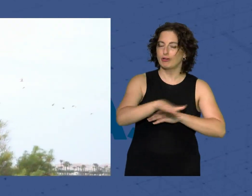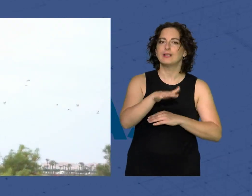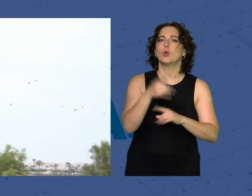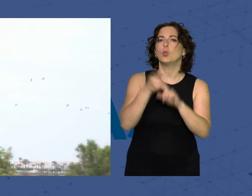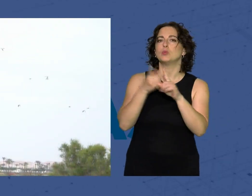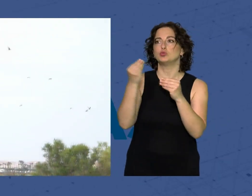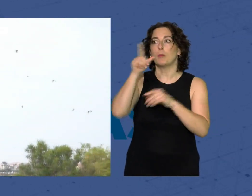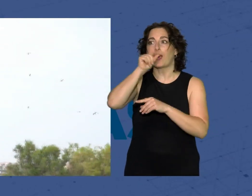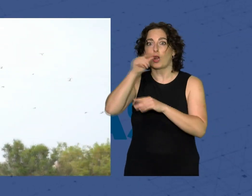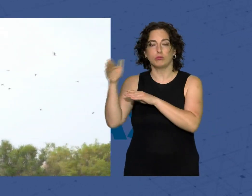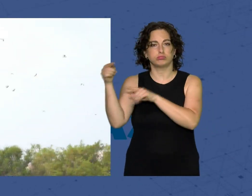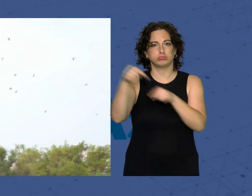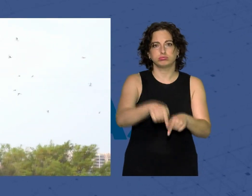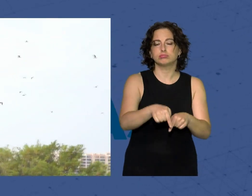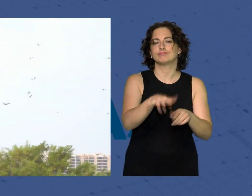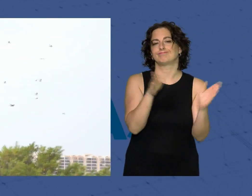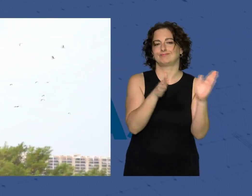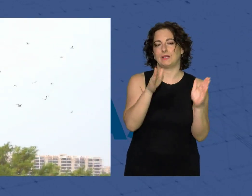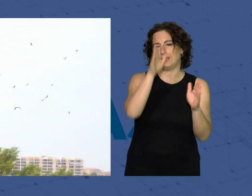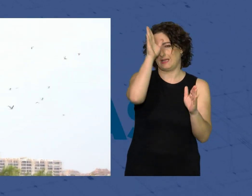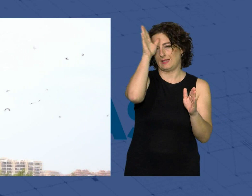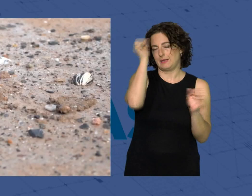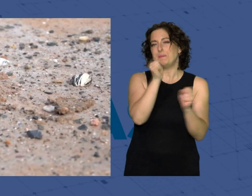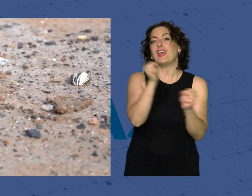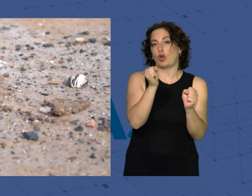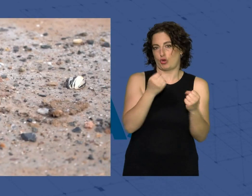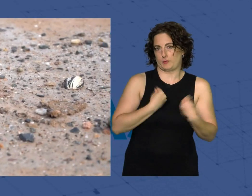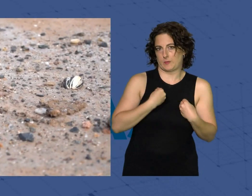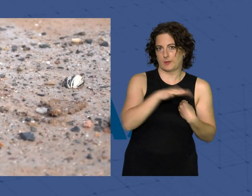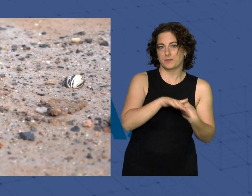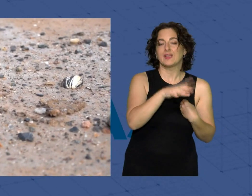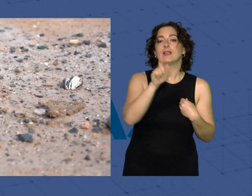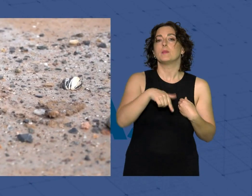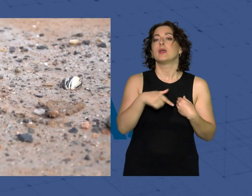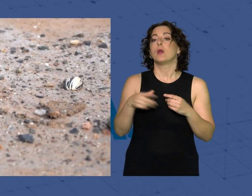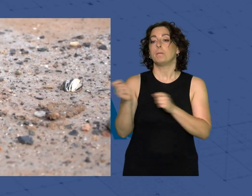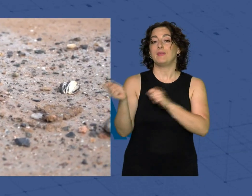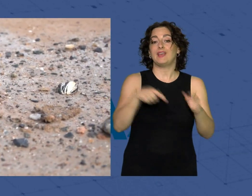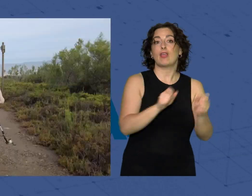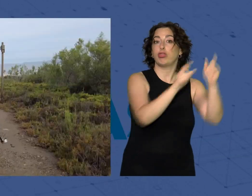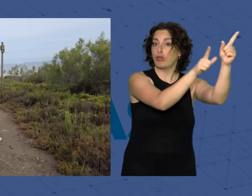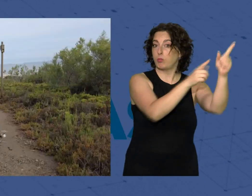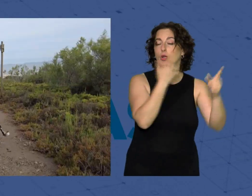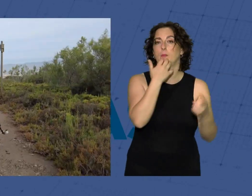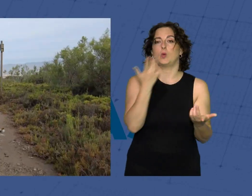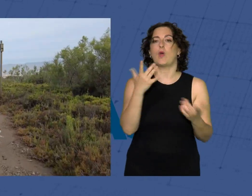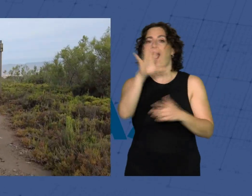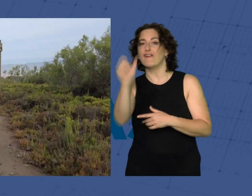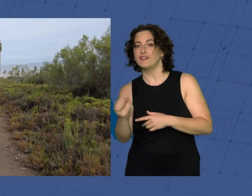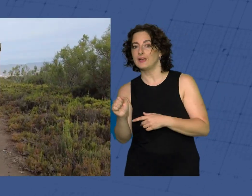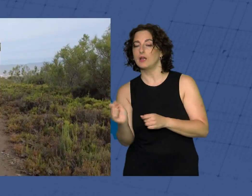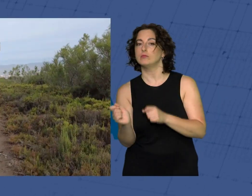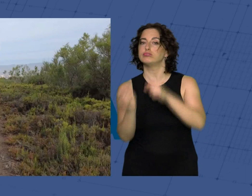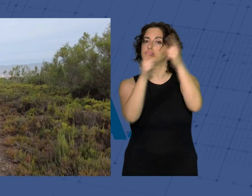por muchas aves, para pasar el invierno y como punto de avituallamiento durante las migraciones que realizan entre África